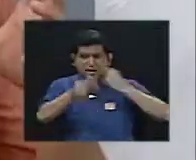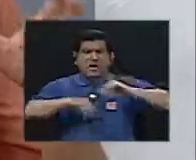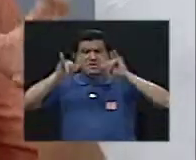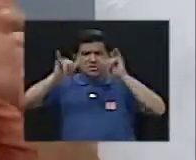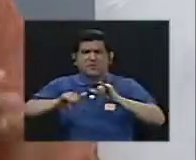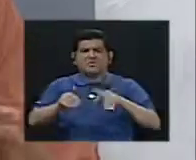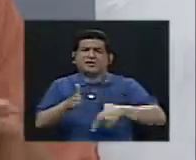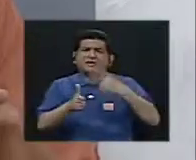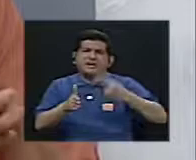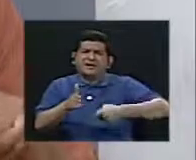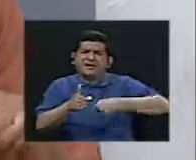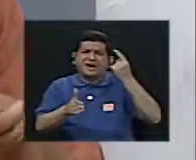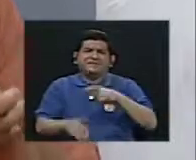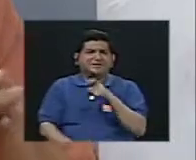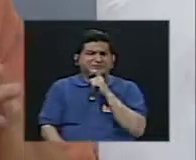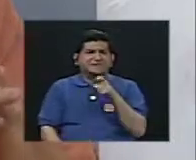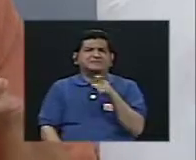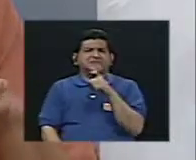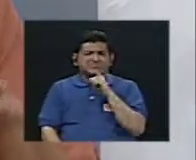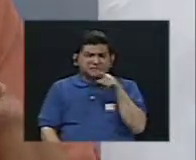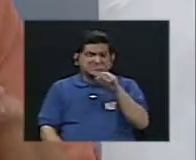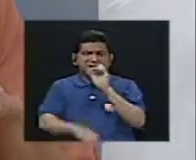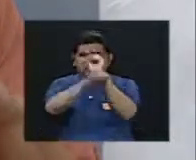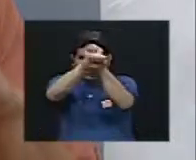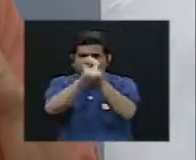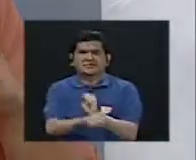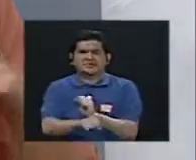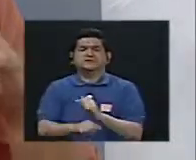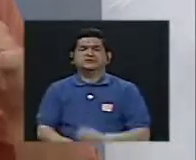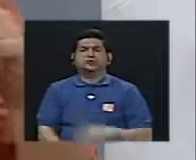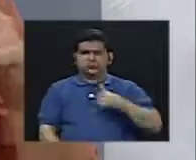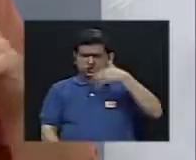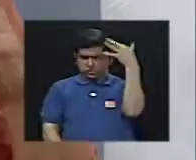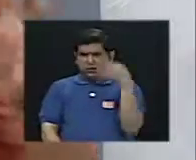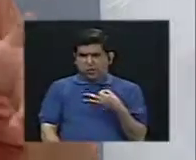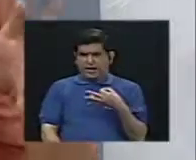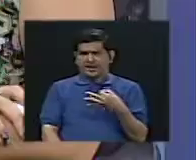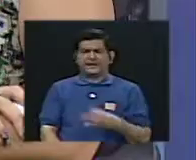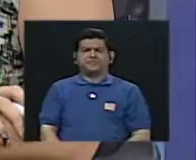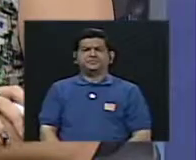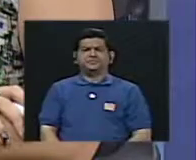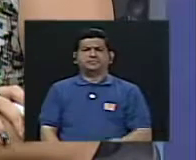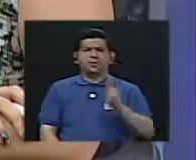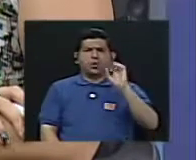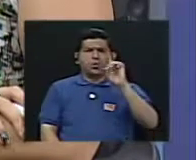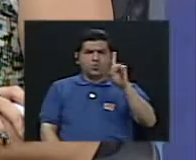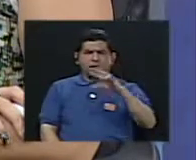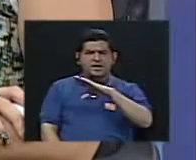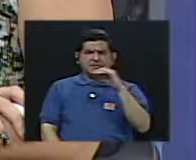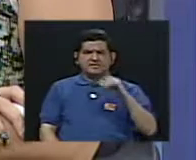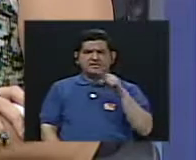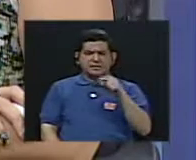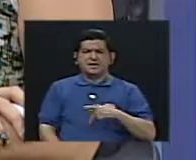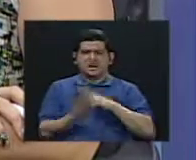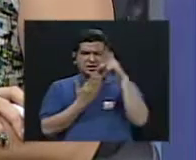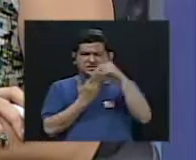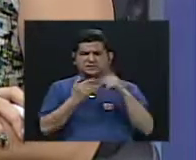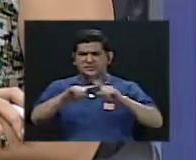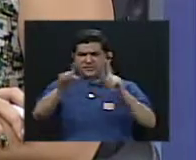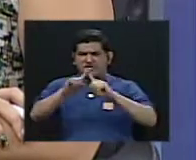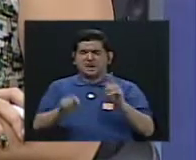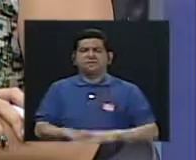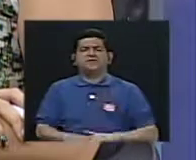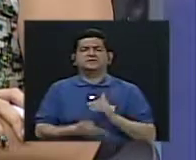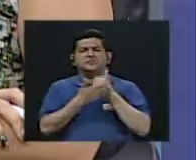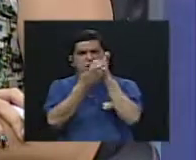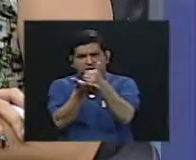muchas veces es complejo con estas tradiciones, y que yo creo que desde la UNED y en particular con esta serie estamos aportando a